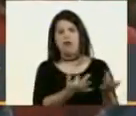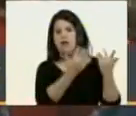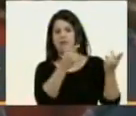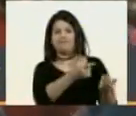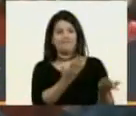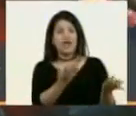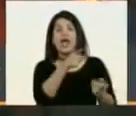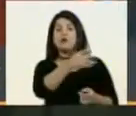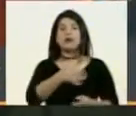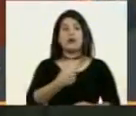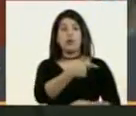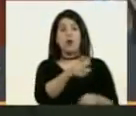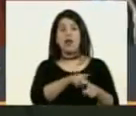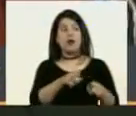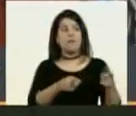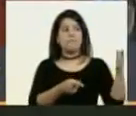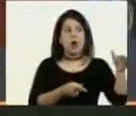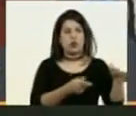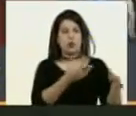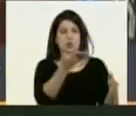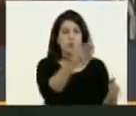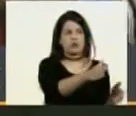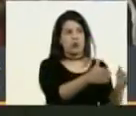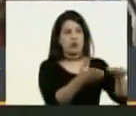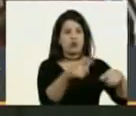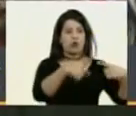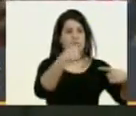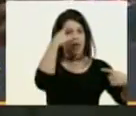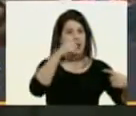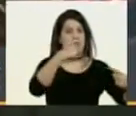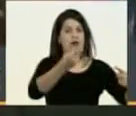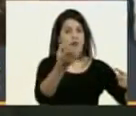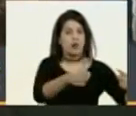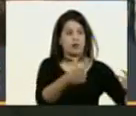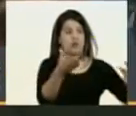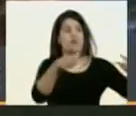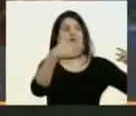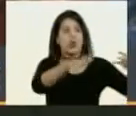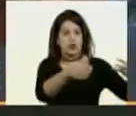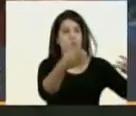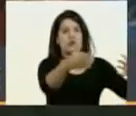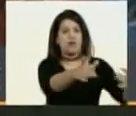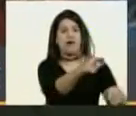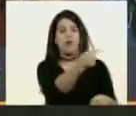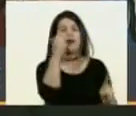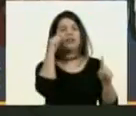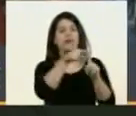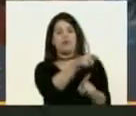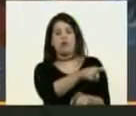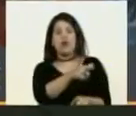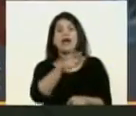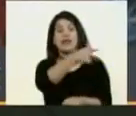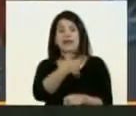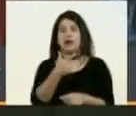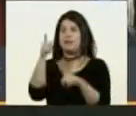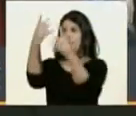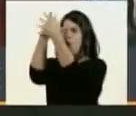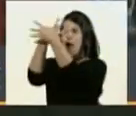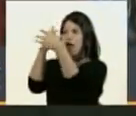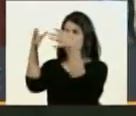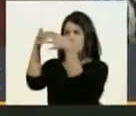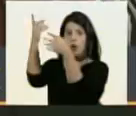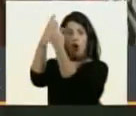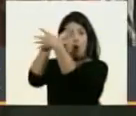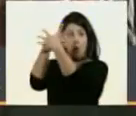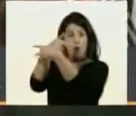De un muerto hoy, otro muerto mañana, para buscar que organismos bien desprestigiados como la OEA, que tú estás hablando, pueda reunirse